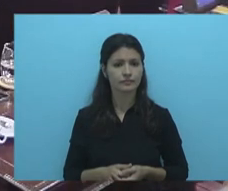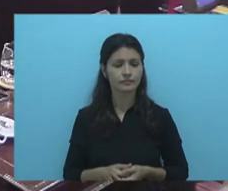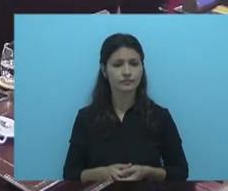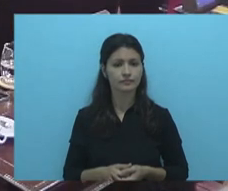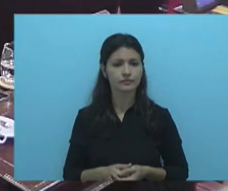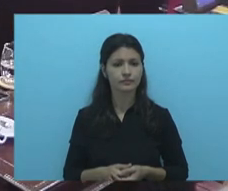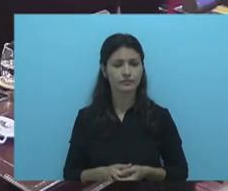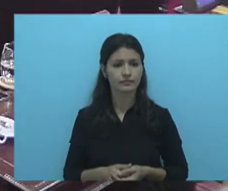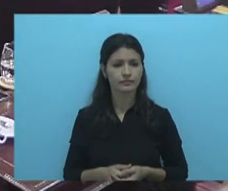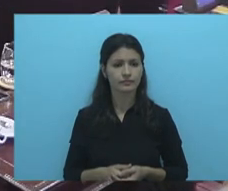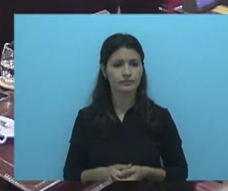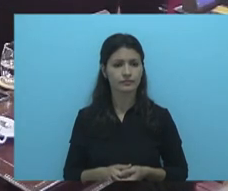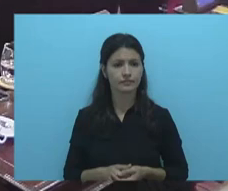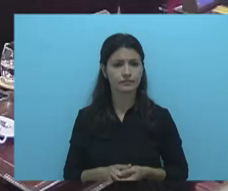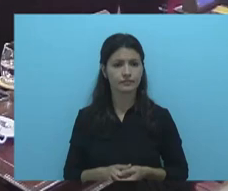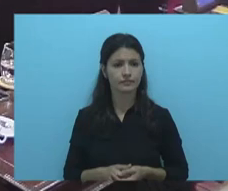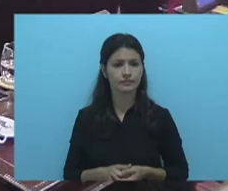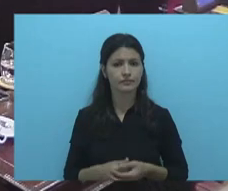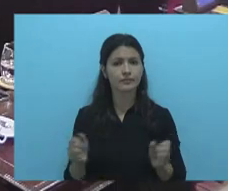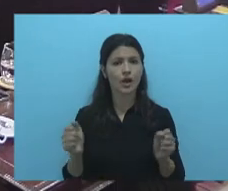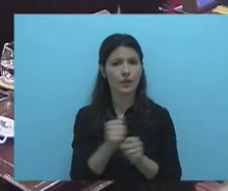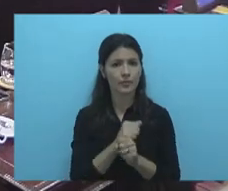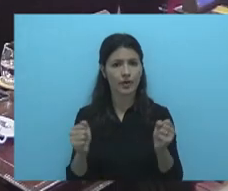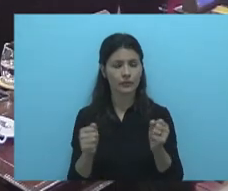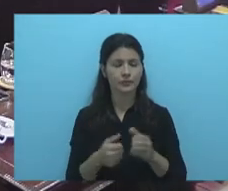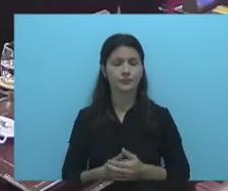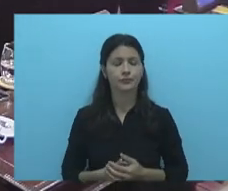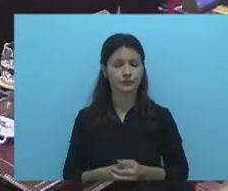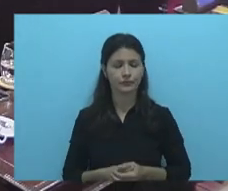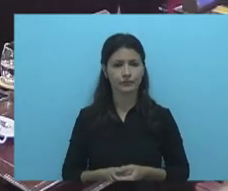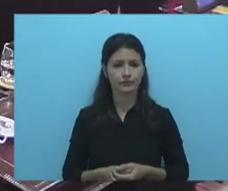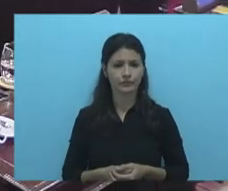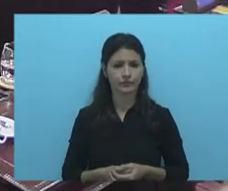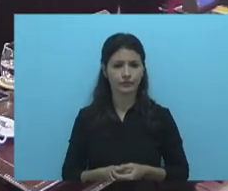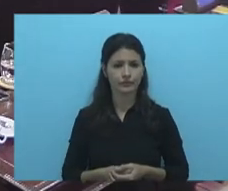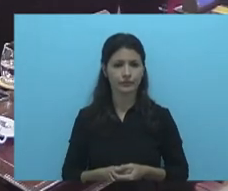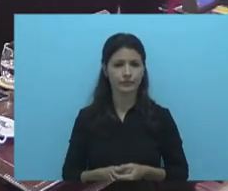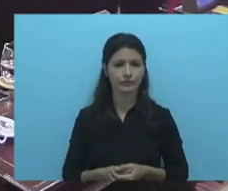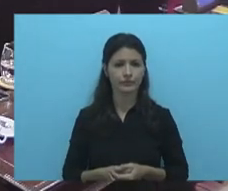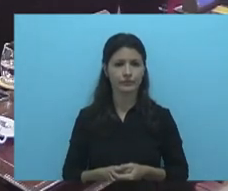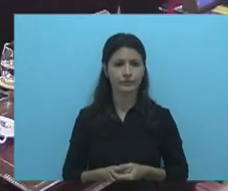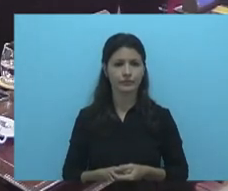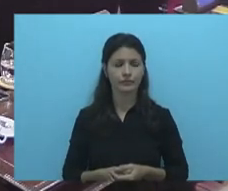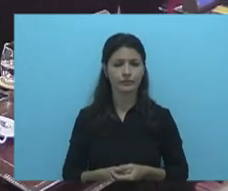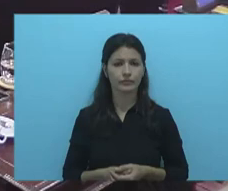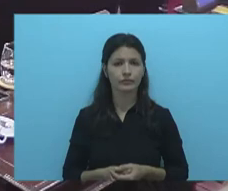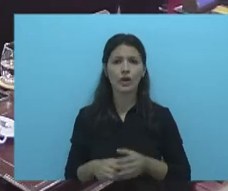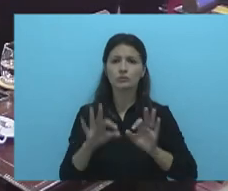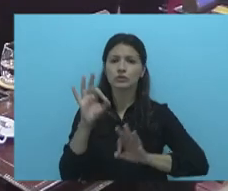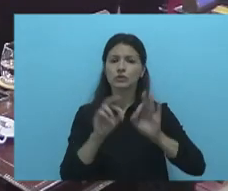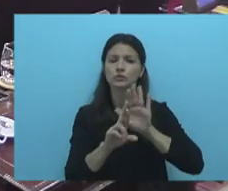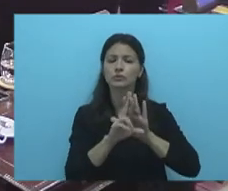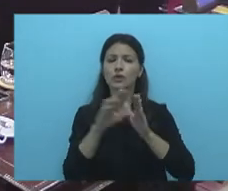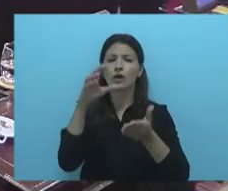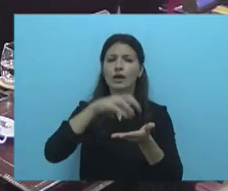A consideración, el proyecto de resolución. A votación, resulta aprobado. Proyecto de resolución